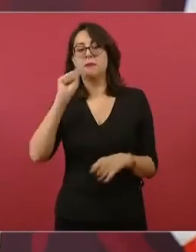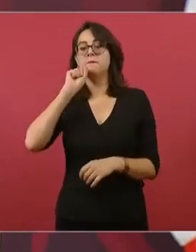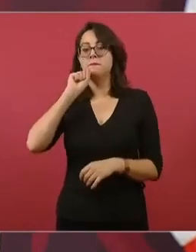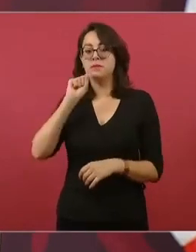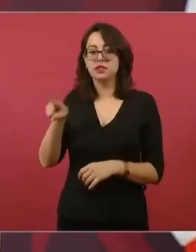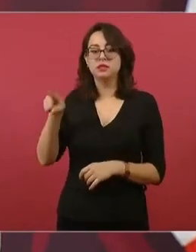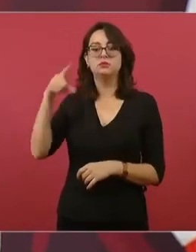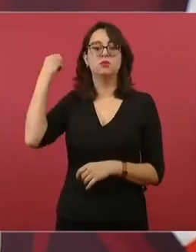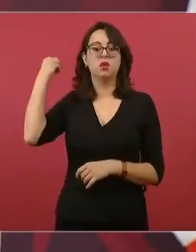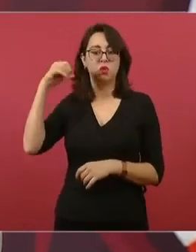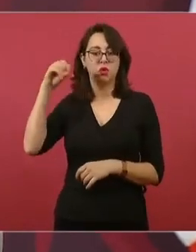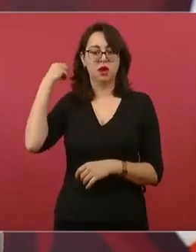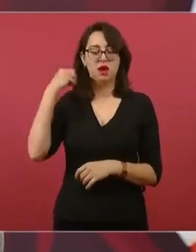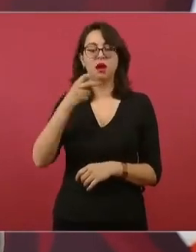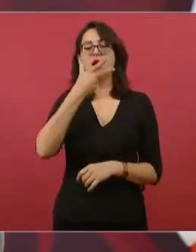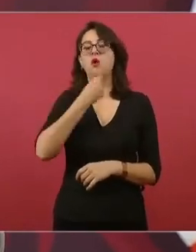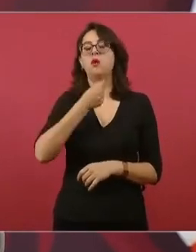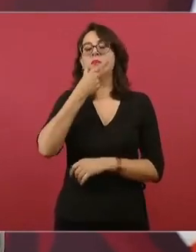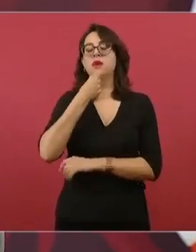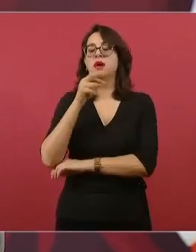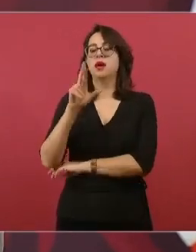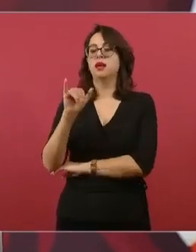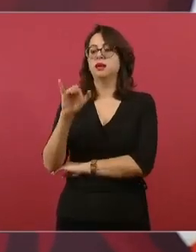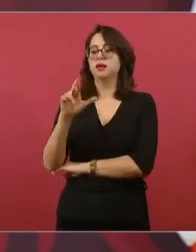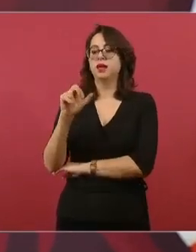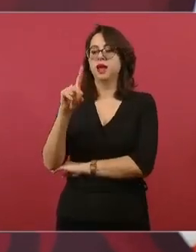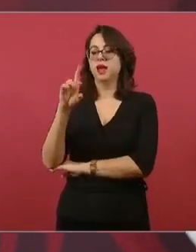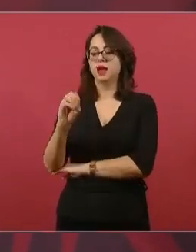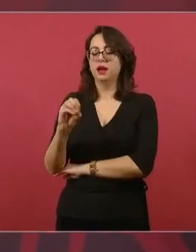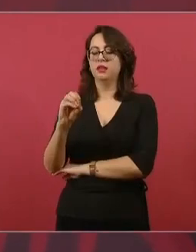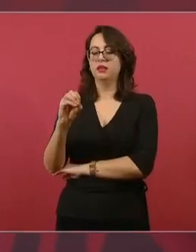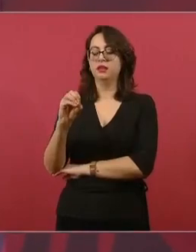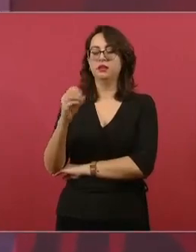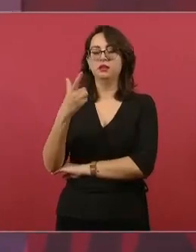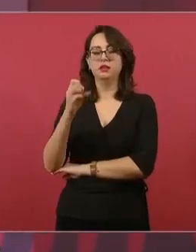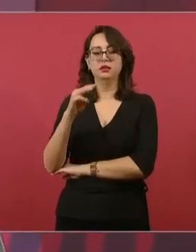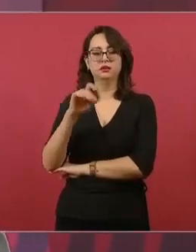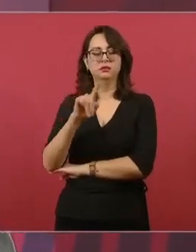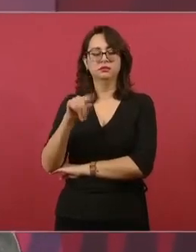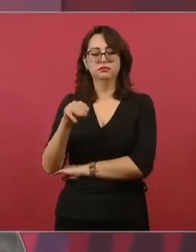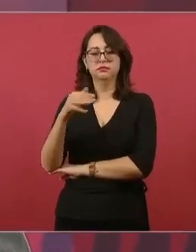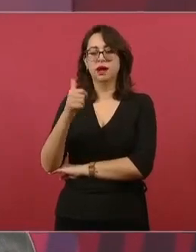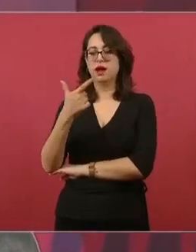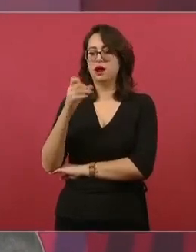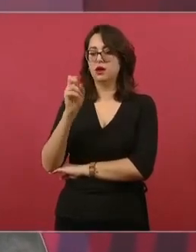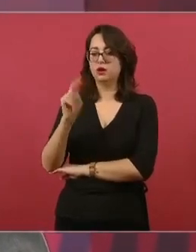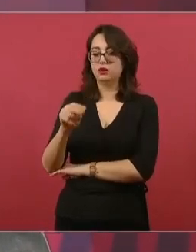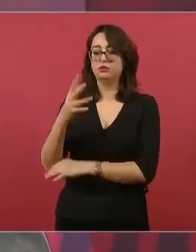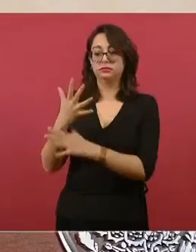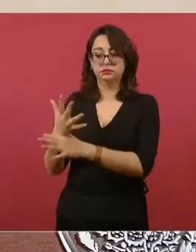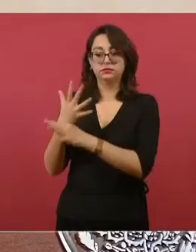Ricardo Flores Magón, que decía: solo el pueblo puede salvar al pueblo.